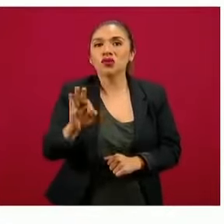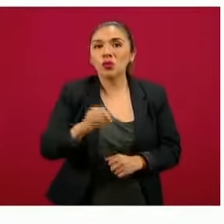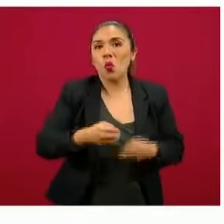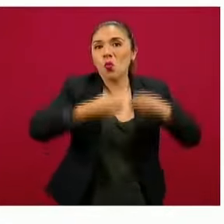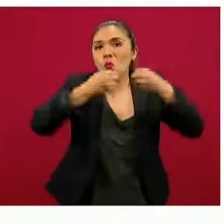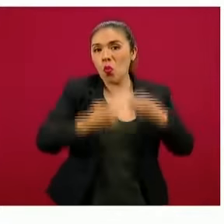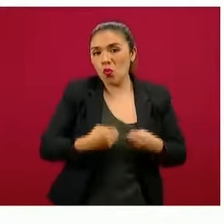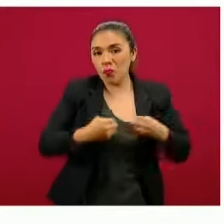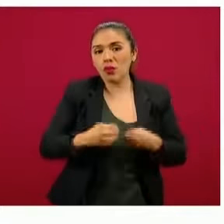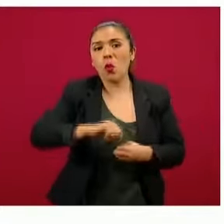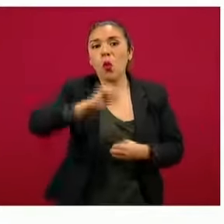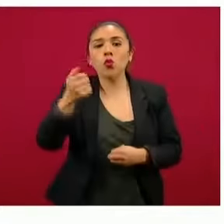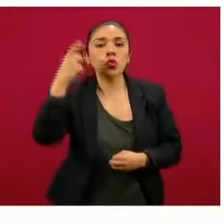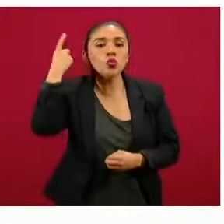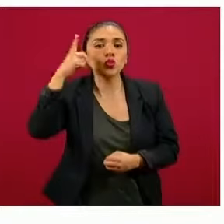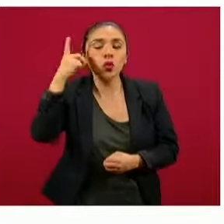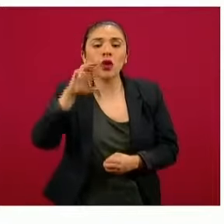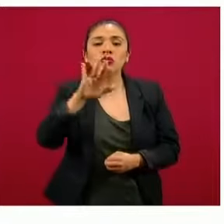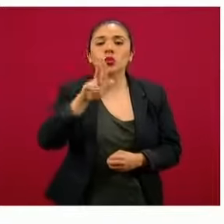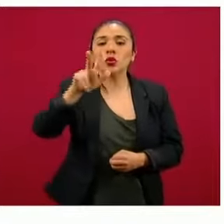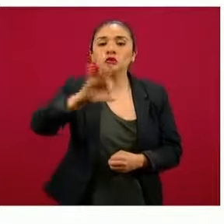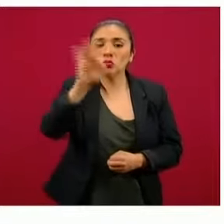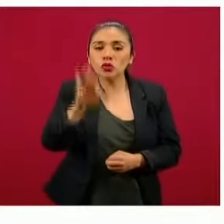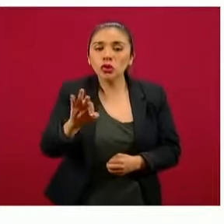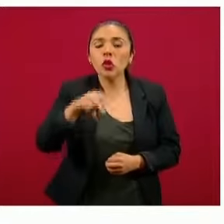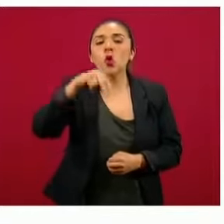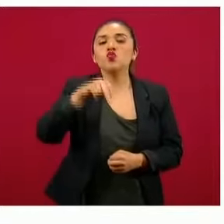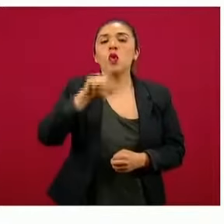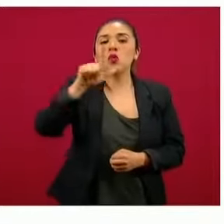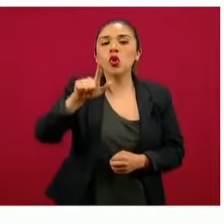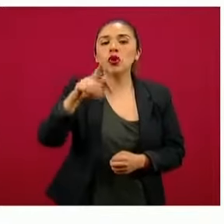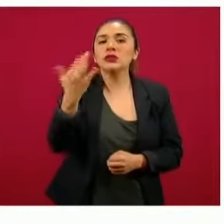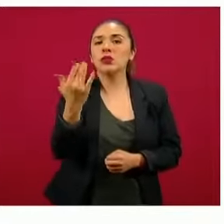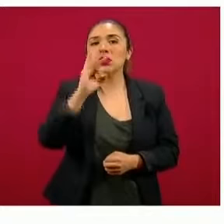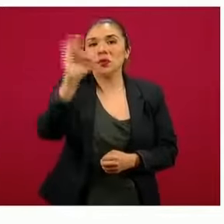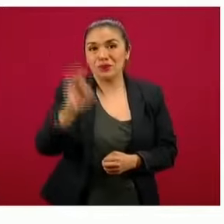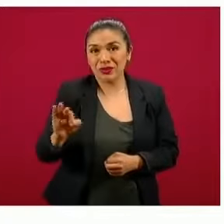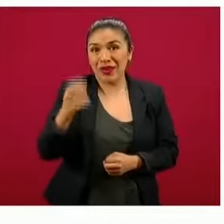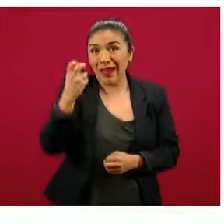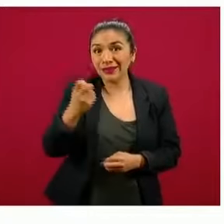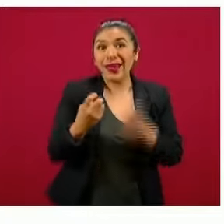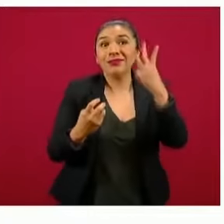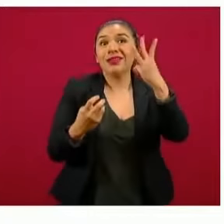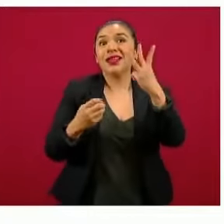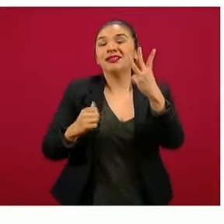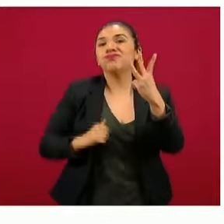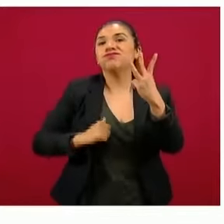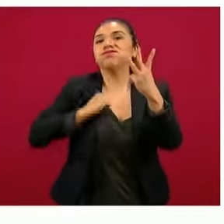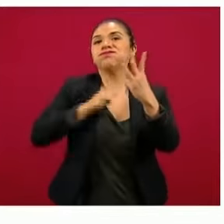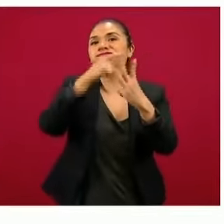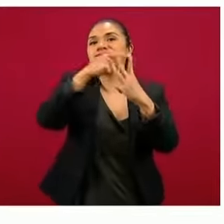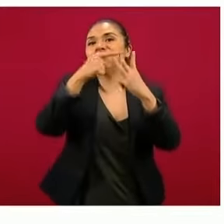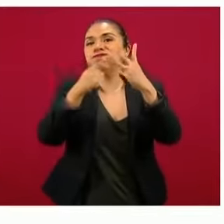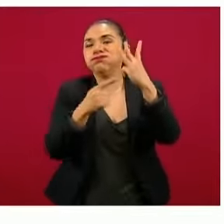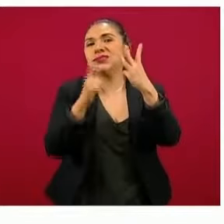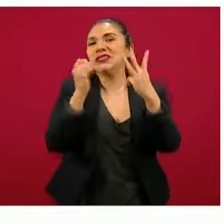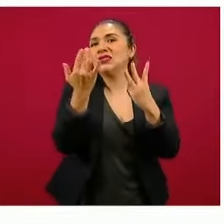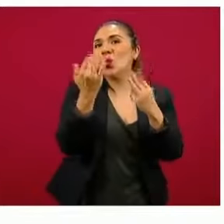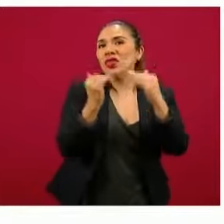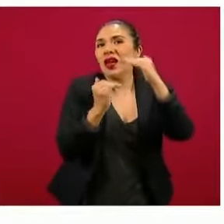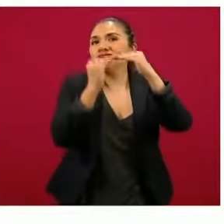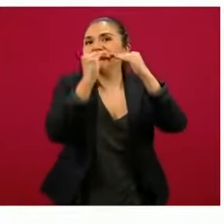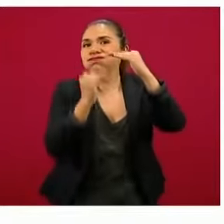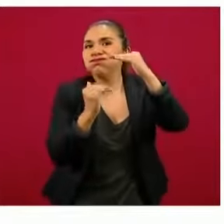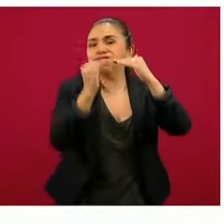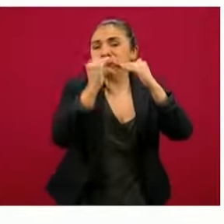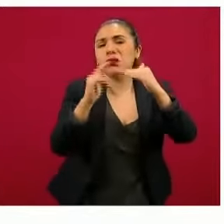63% y al estado de Durango con un 58% y Nuevo León con un 50%, es decir, 3 estados por encima del 50%.